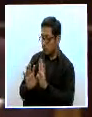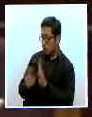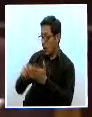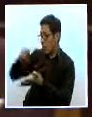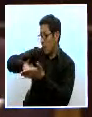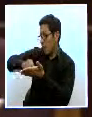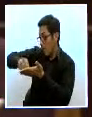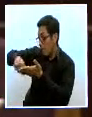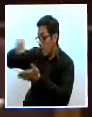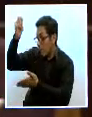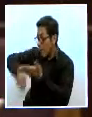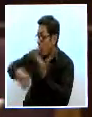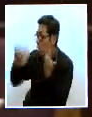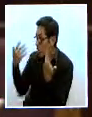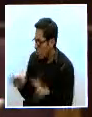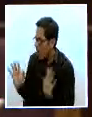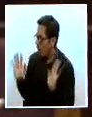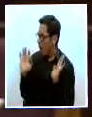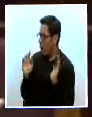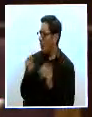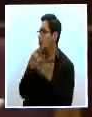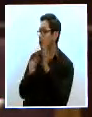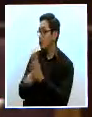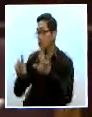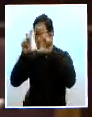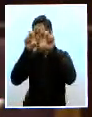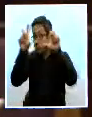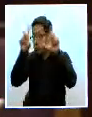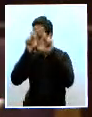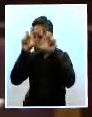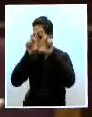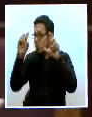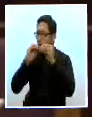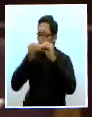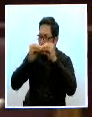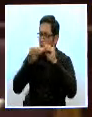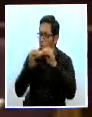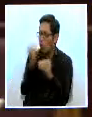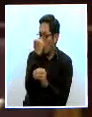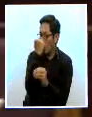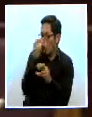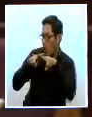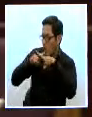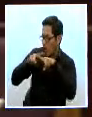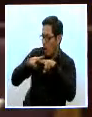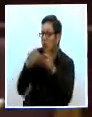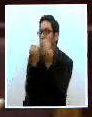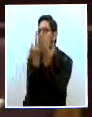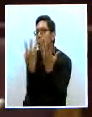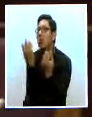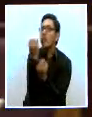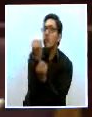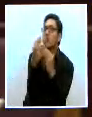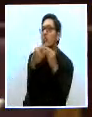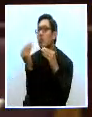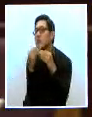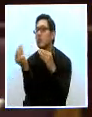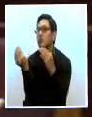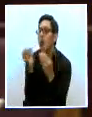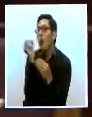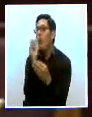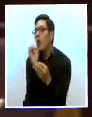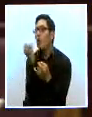ya los taxímetros a calibrar hoy nos reunimos con las quienes proveen estos servicios para hacer un cronograma pero finalmente yo creo que aquí